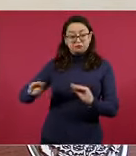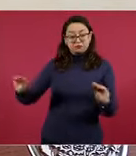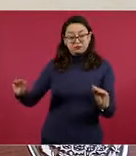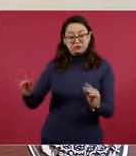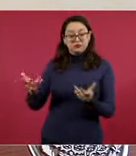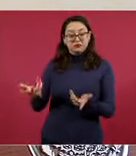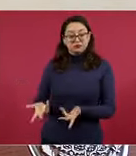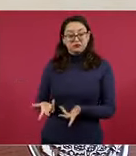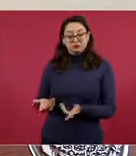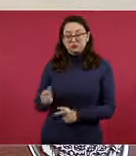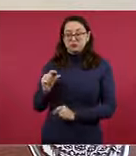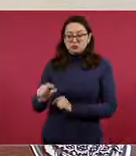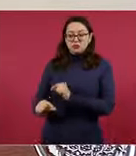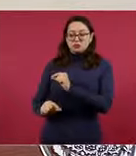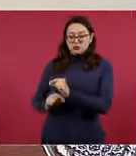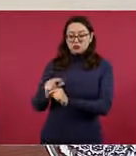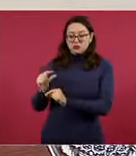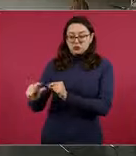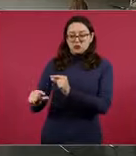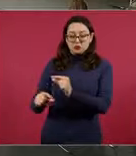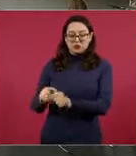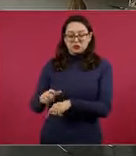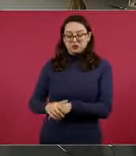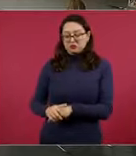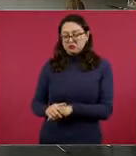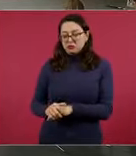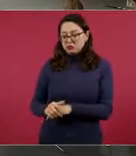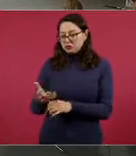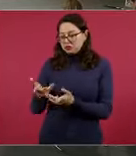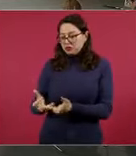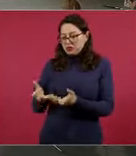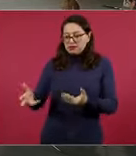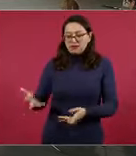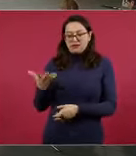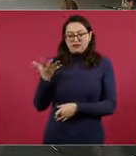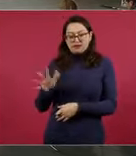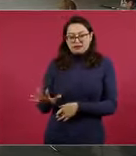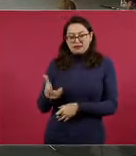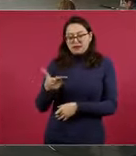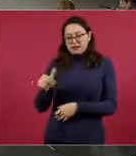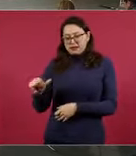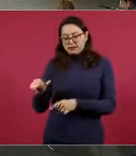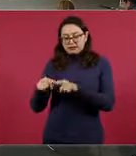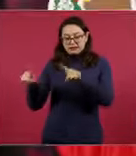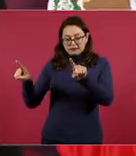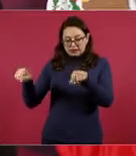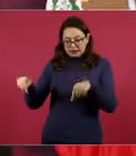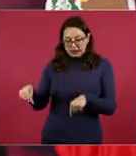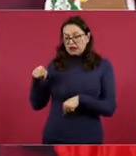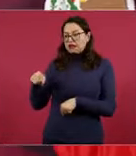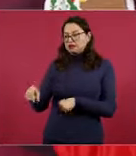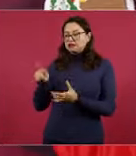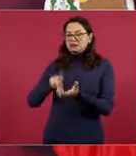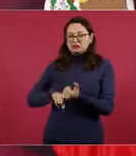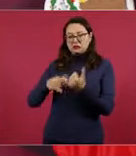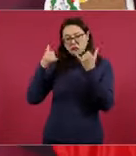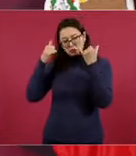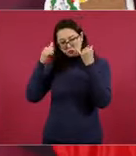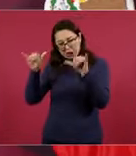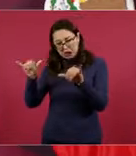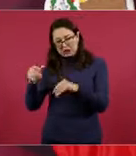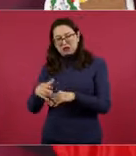Poco a poco, ¿no?, llegaron a tener como 8 o 10 hectáreas. Tenía mi padre ahí unas vacas y un